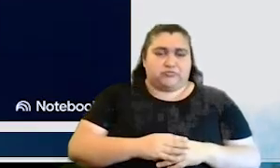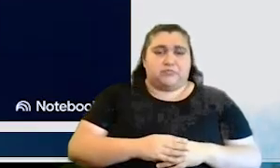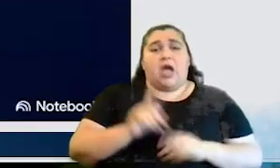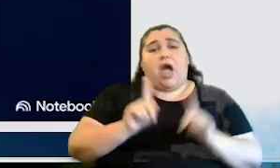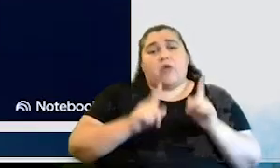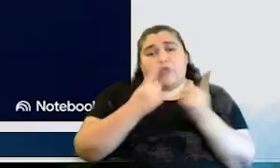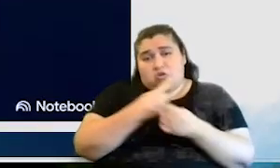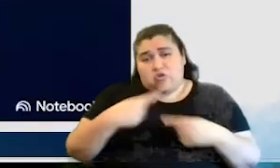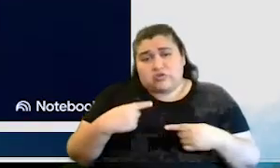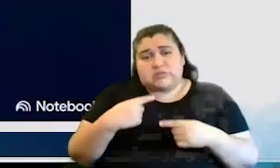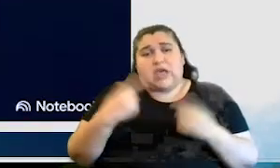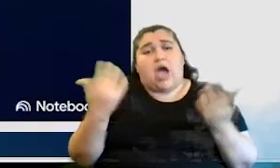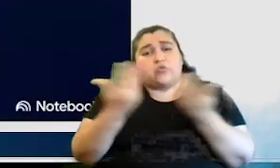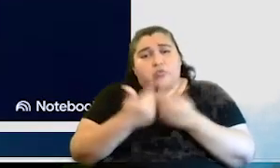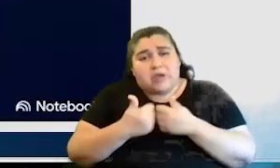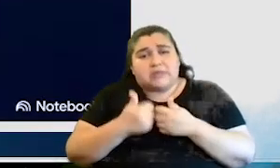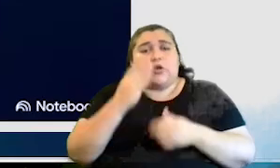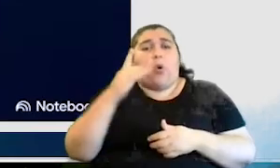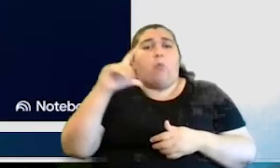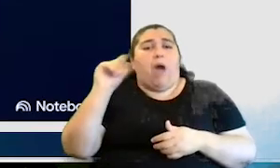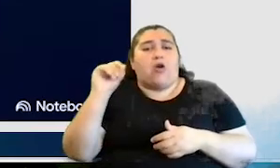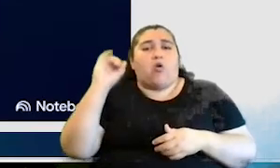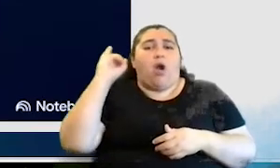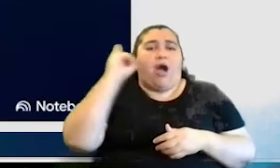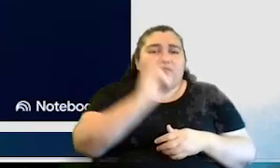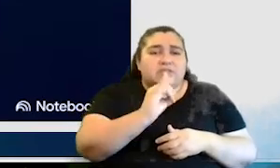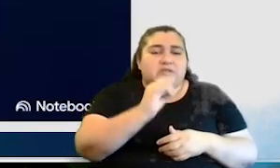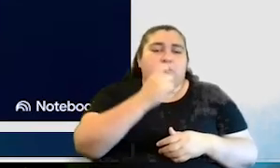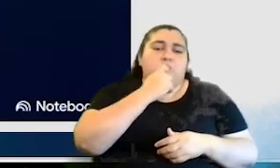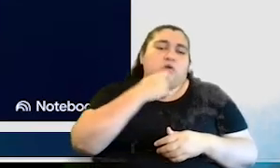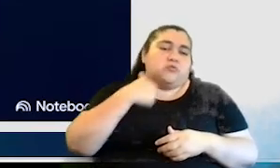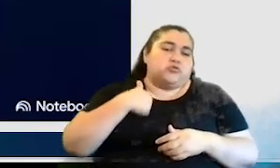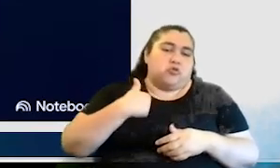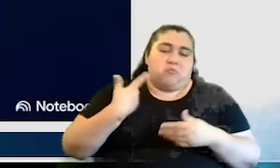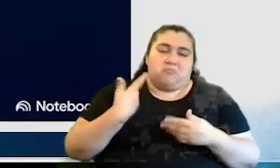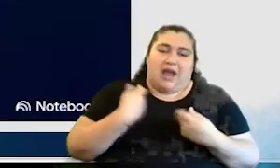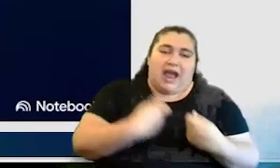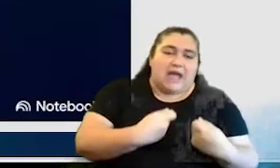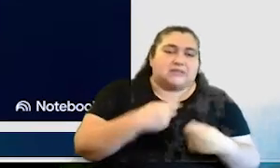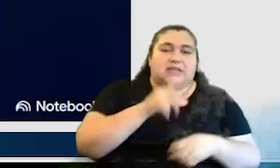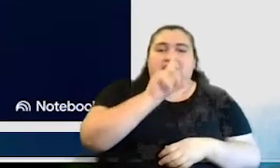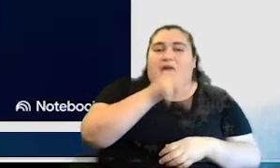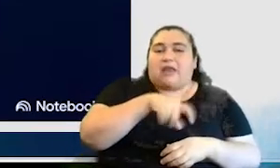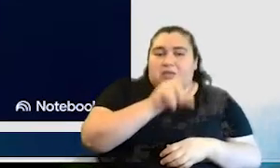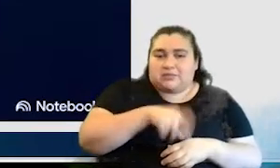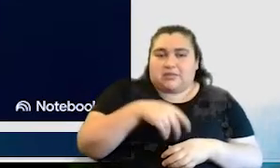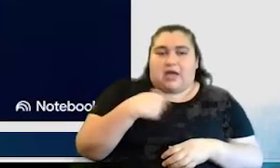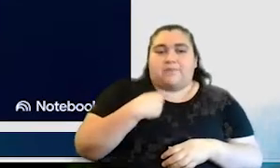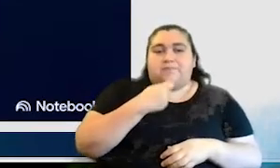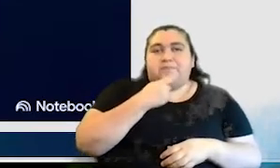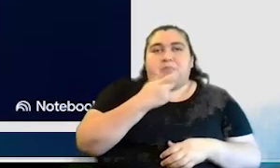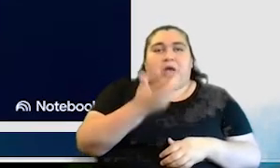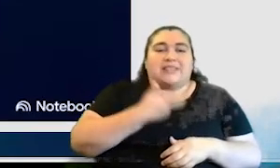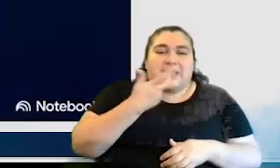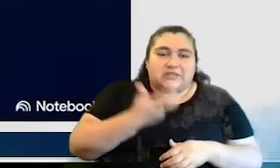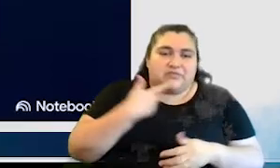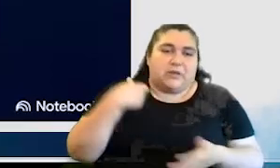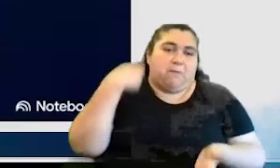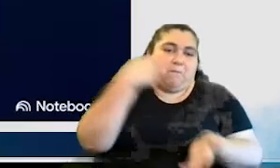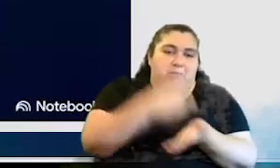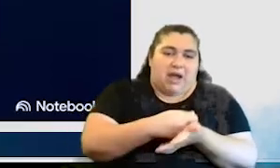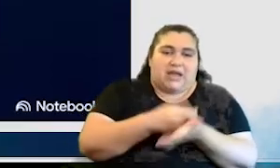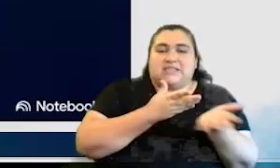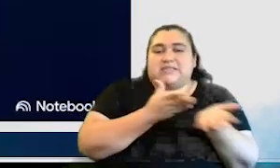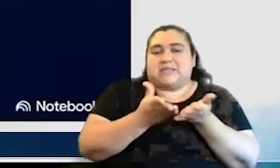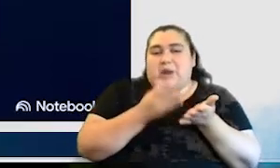que están informados por los bancos. Por ejemplo, yo adquirí o gasté con tarjeta de crédito en Netflix, en algún